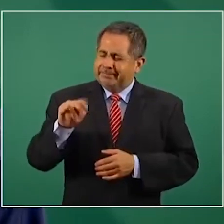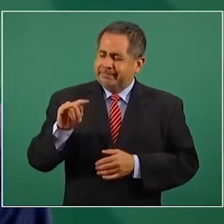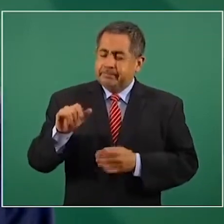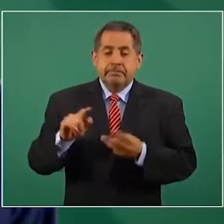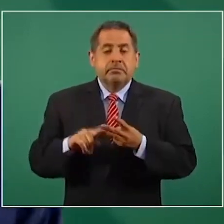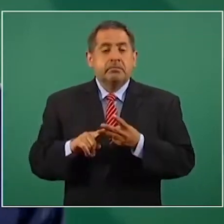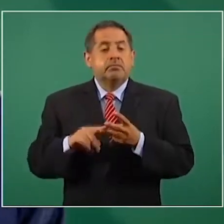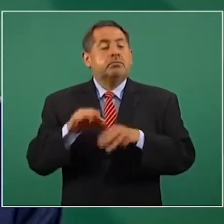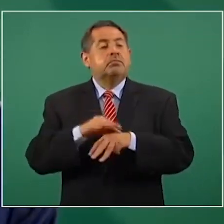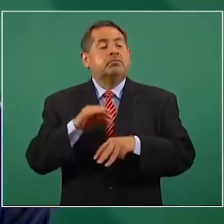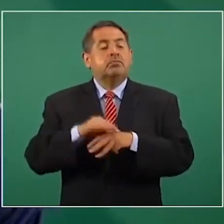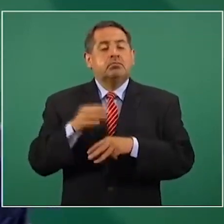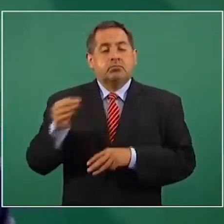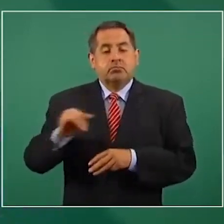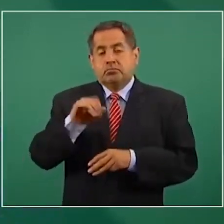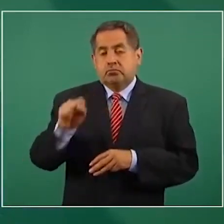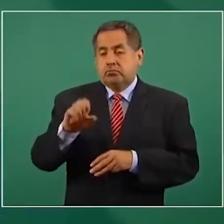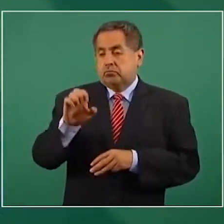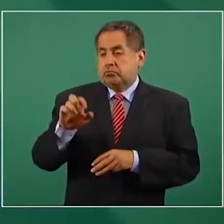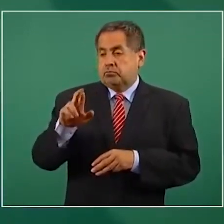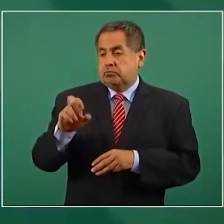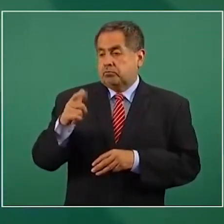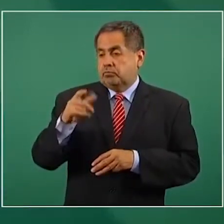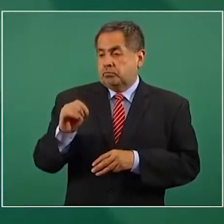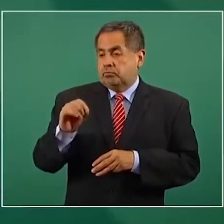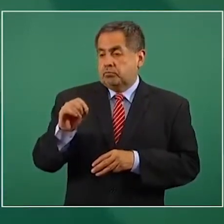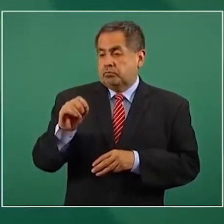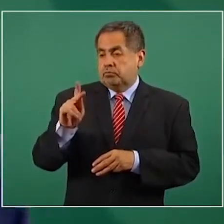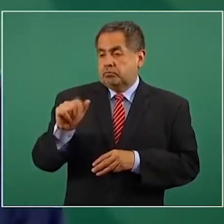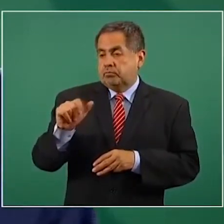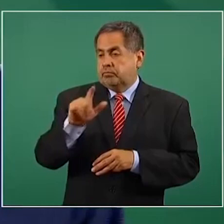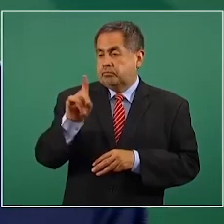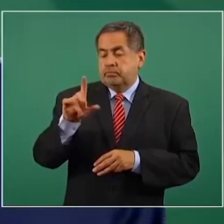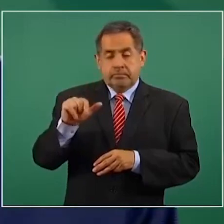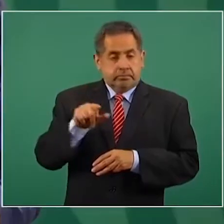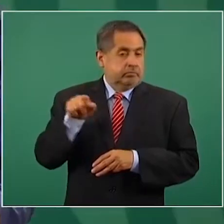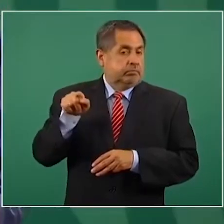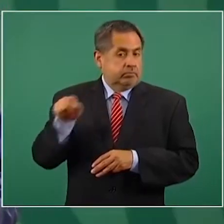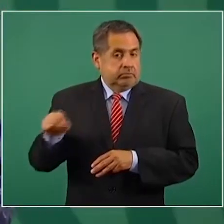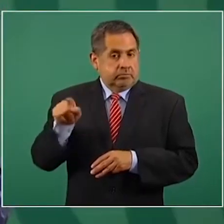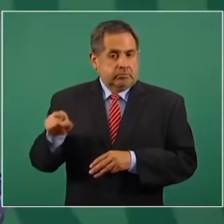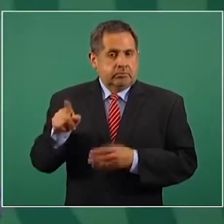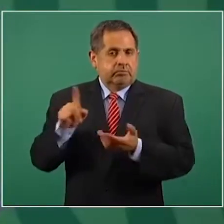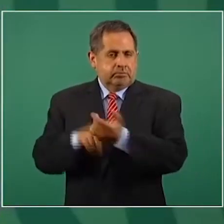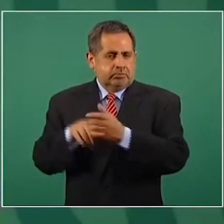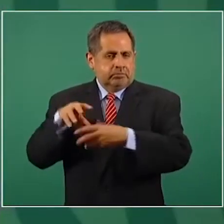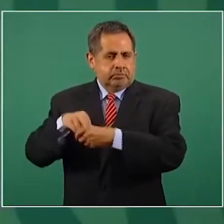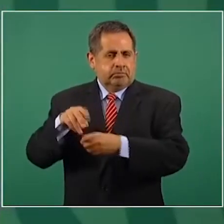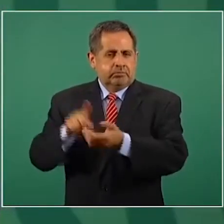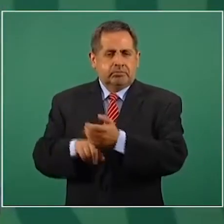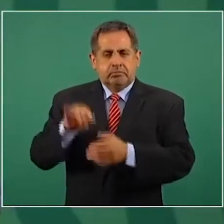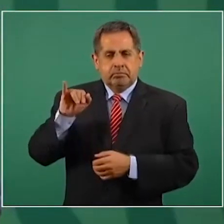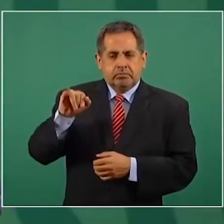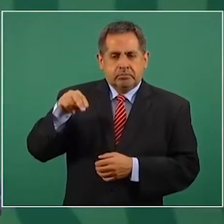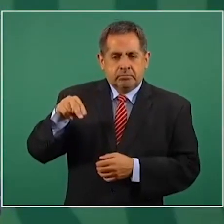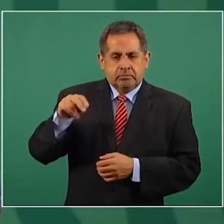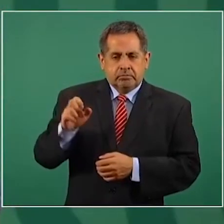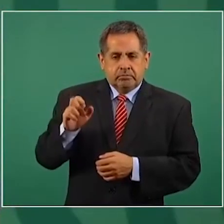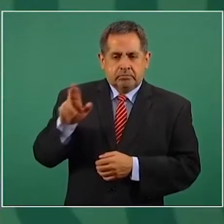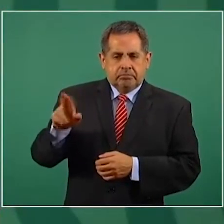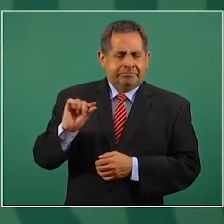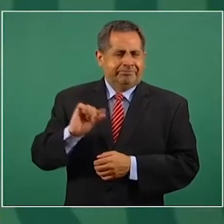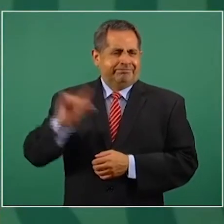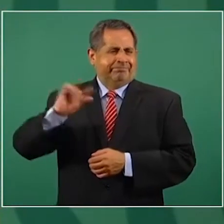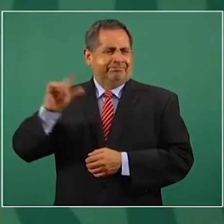doctor José Rogelio Pérez Padilla, él es del INER, especialista